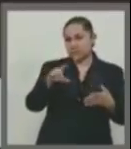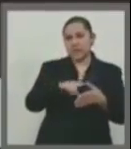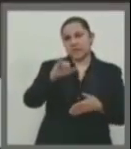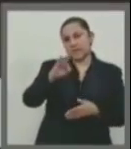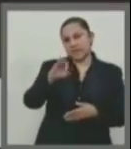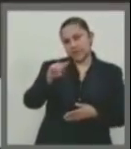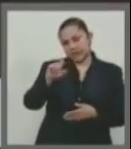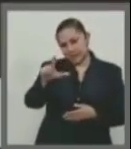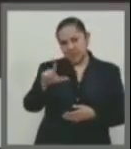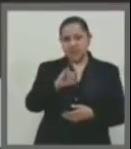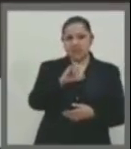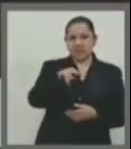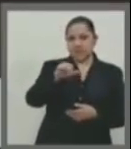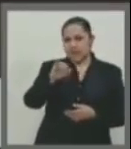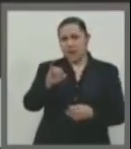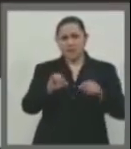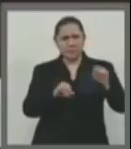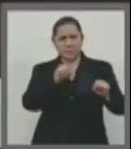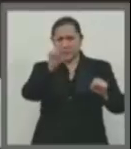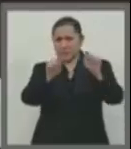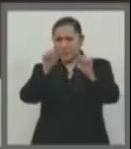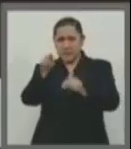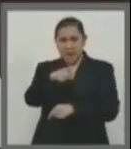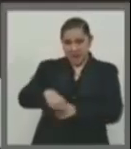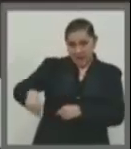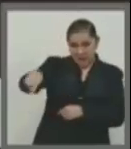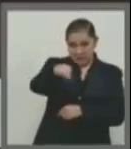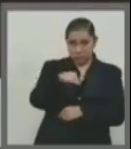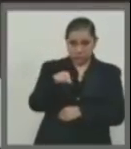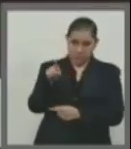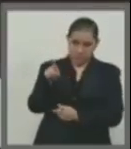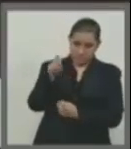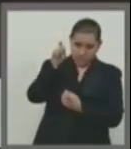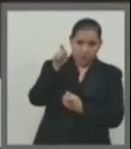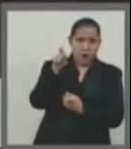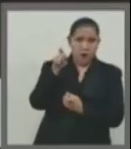INAI, todos que ganan más de